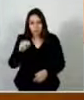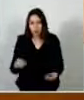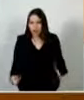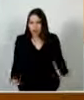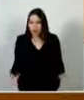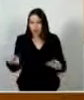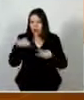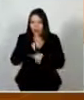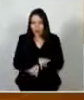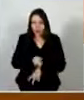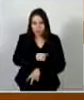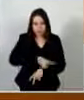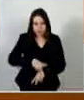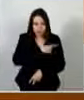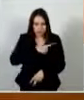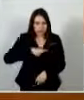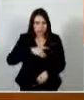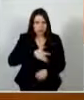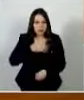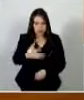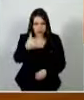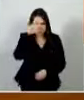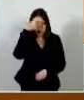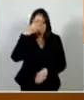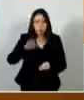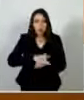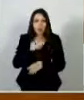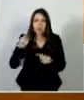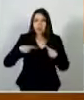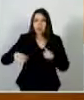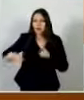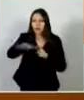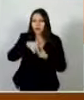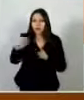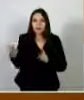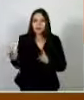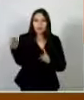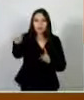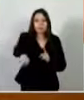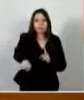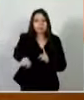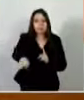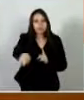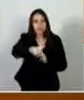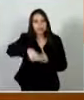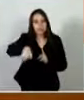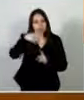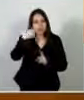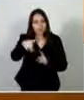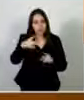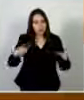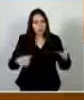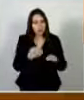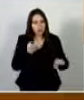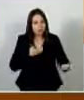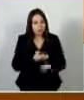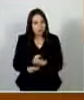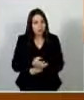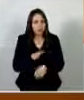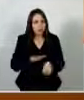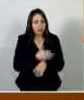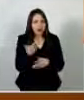de traicionar a su pueblo, de traicionar a su Estado, haciendo este tipo de artimañas con